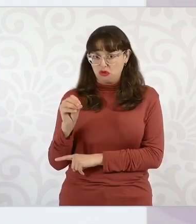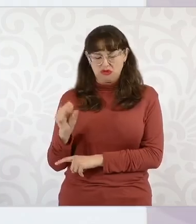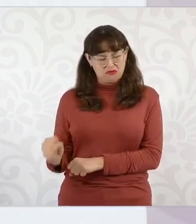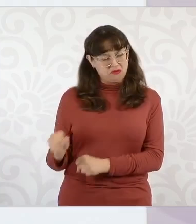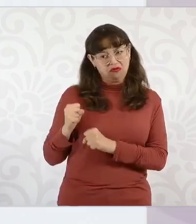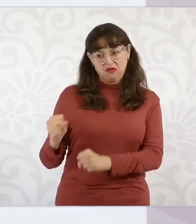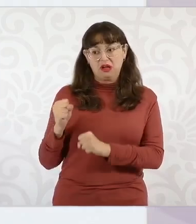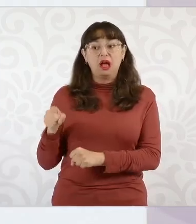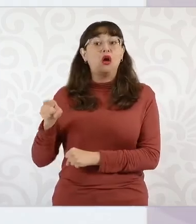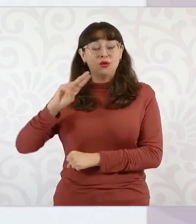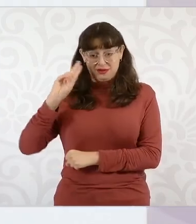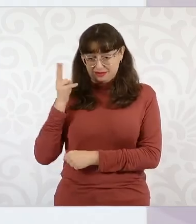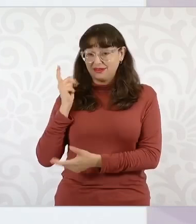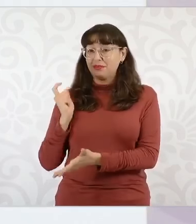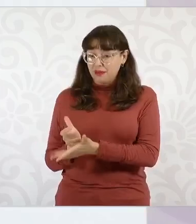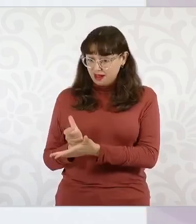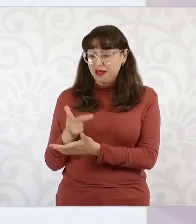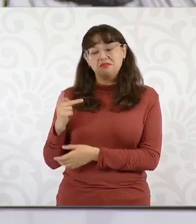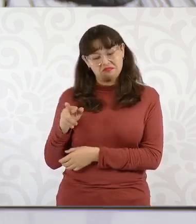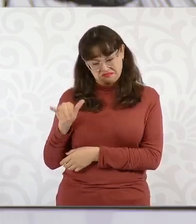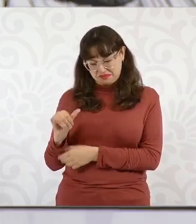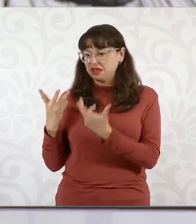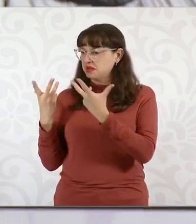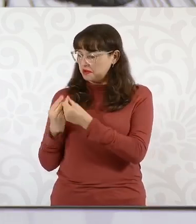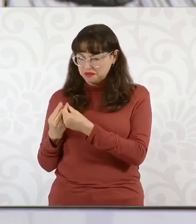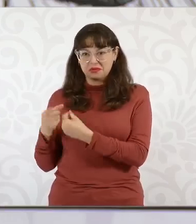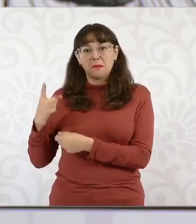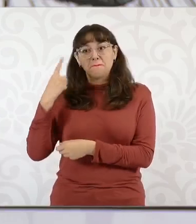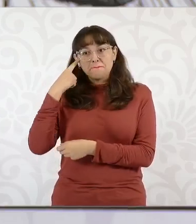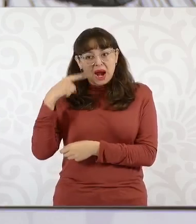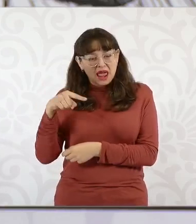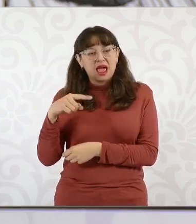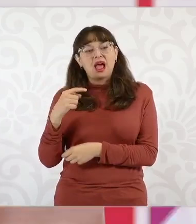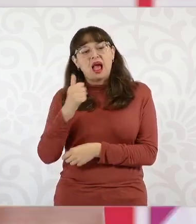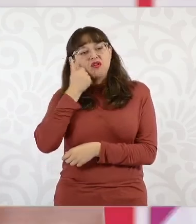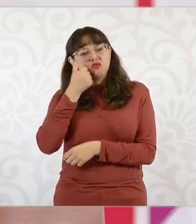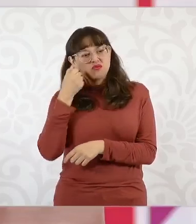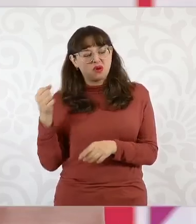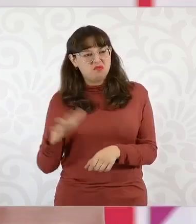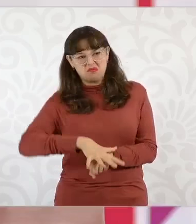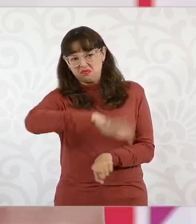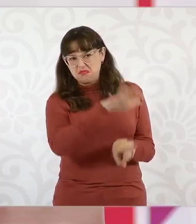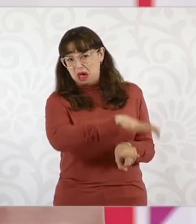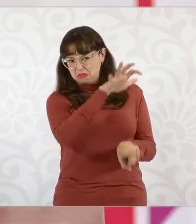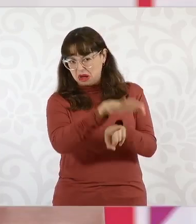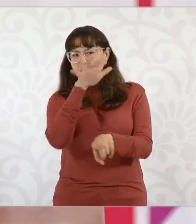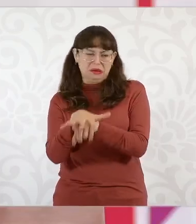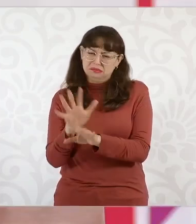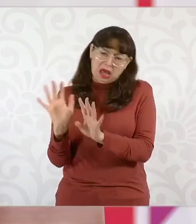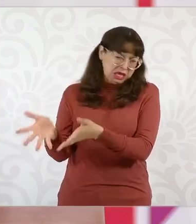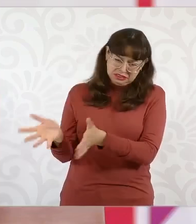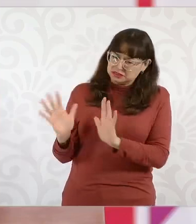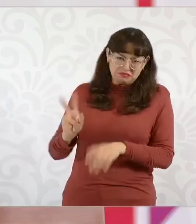vinculados al PRI. Así era la historia en su momento. Íbamos saliendo de la Facultad de